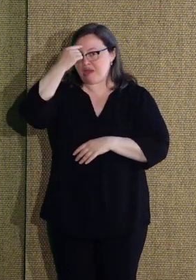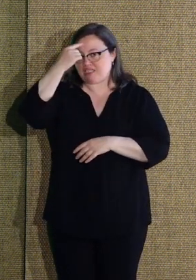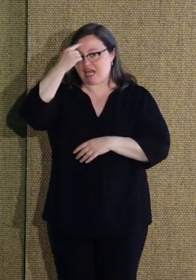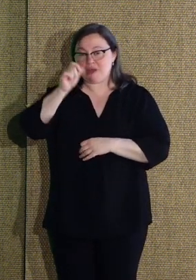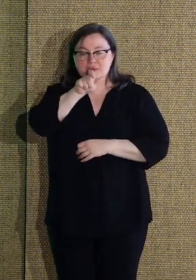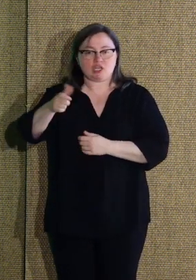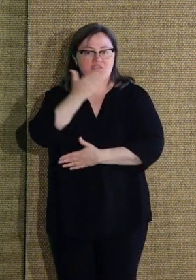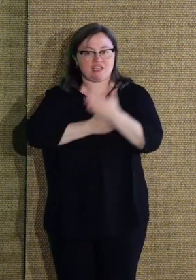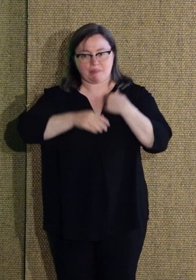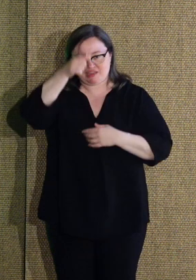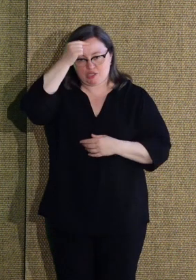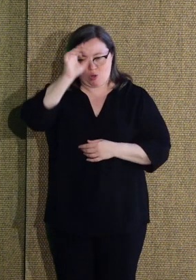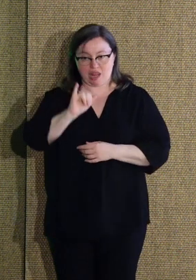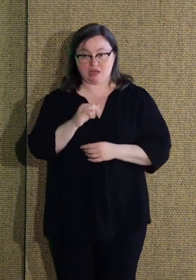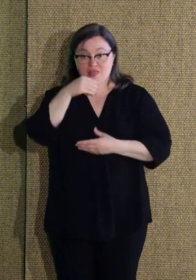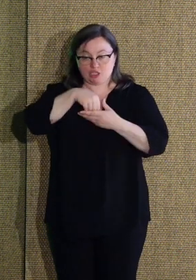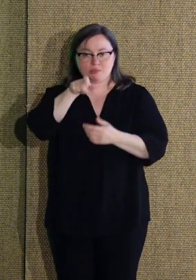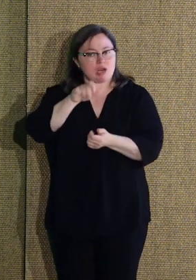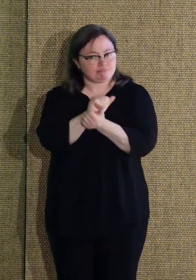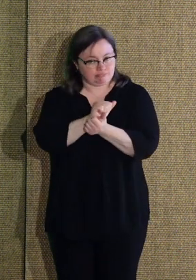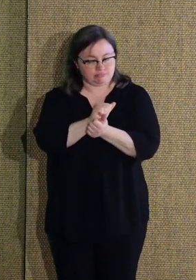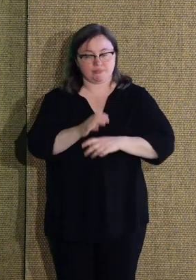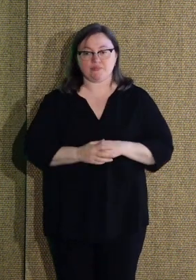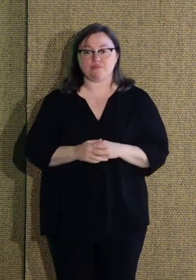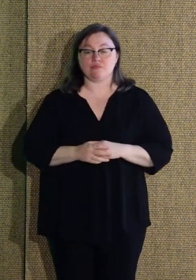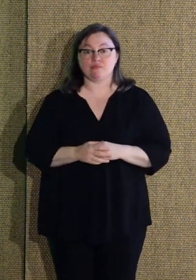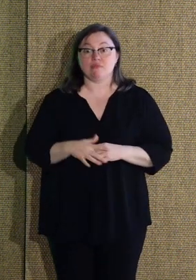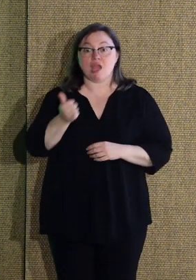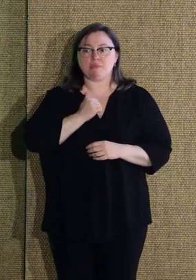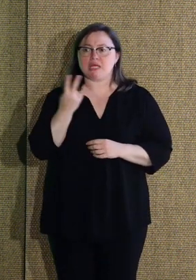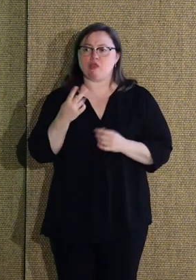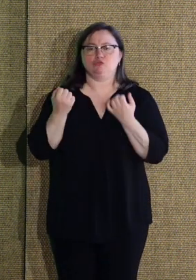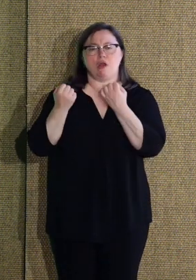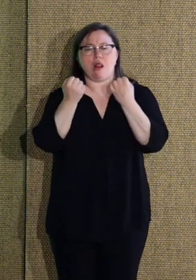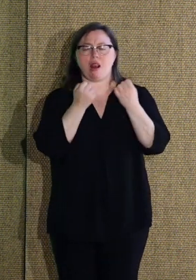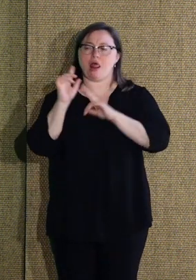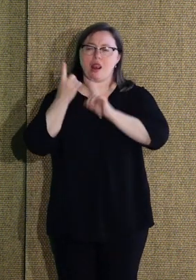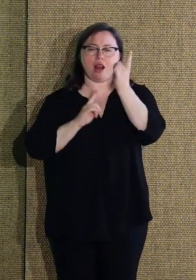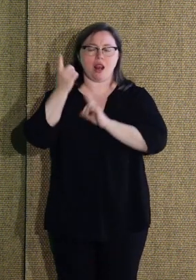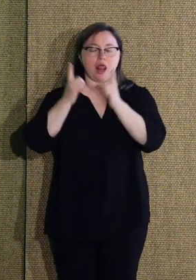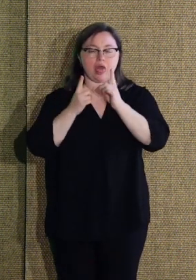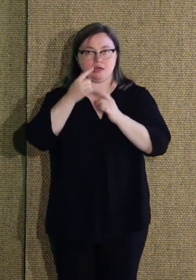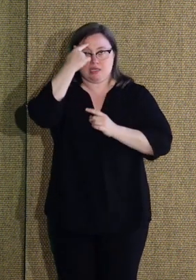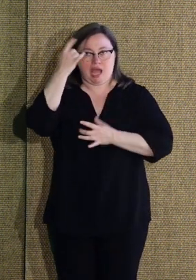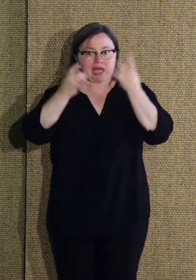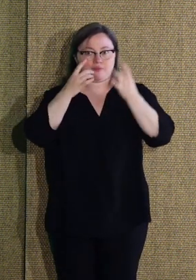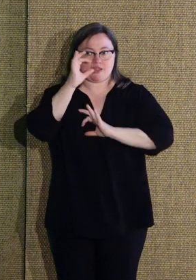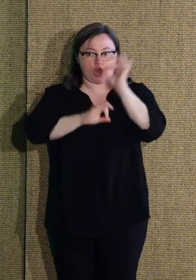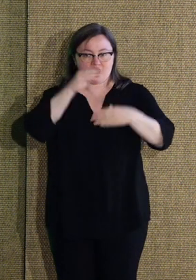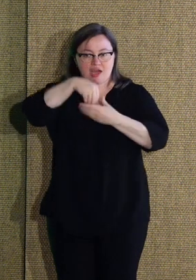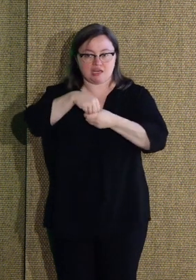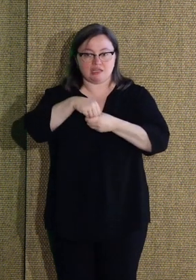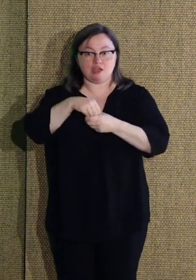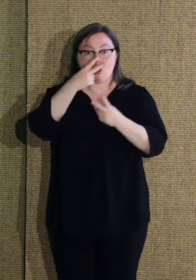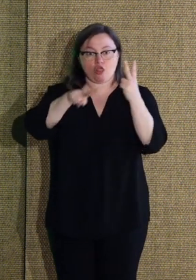los discapacitados intelectuales. Y aprovechamos las dos el trayecto y empezamos a organizar actividades que se pudieran hacer con